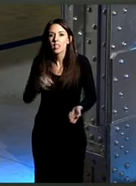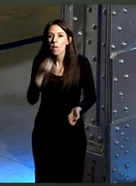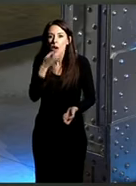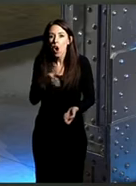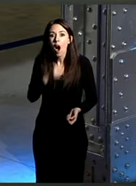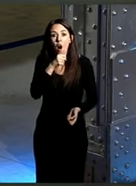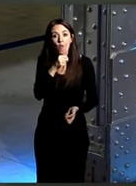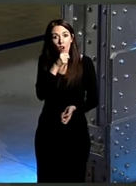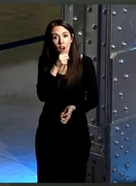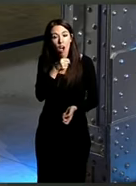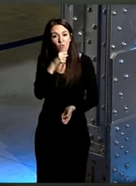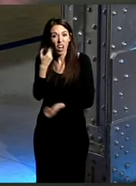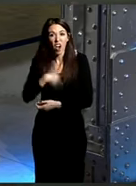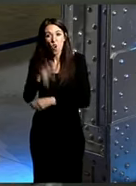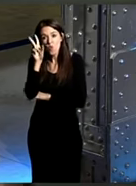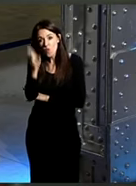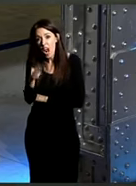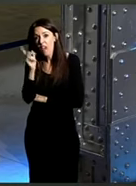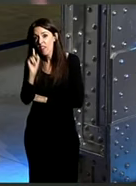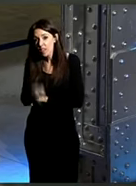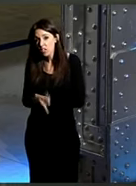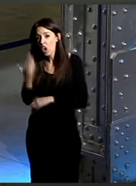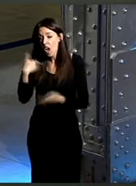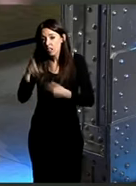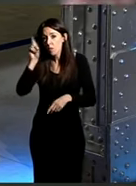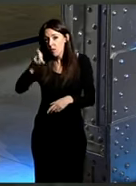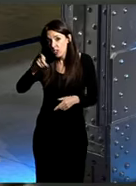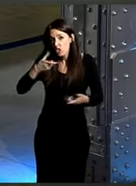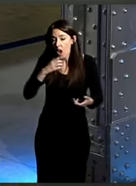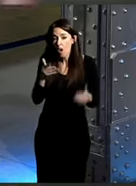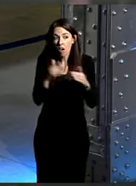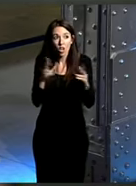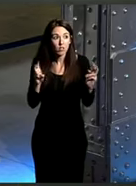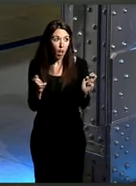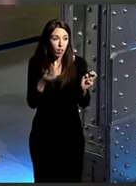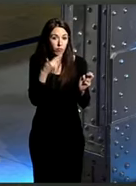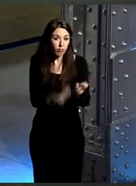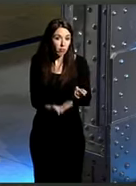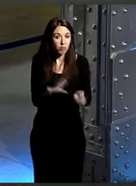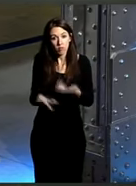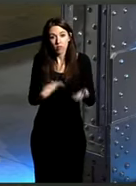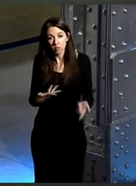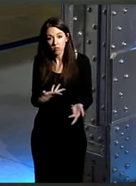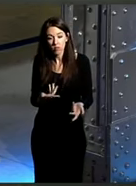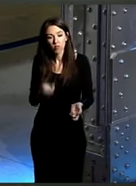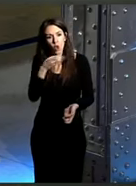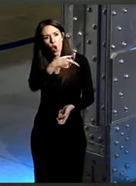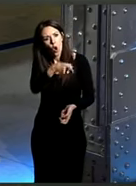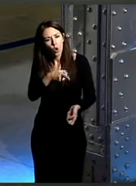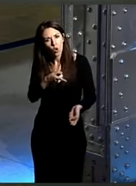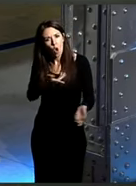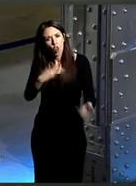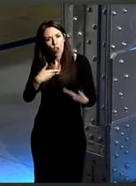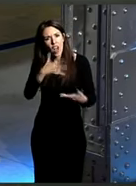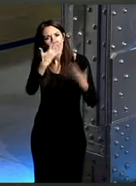abuelitas. Tengo abuelitas jubiladas, que eran directoras, que eran profesoras, que están en su casa, que están aburridas, qué sé yo. Y dice, ¿usted me